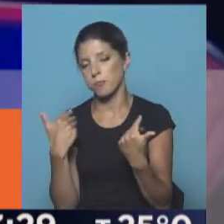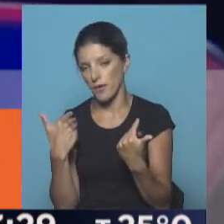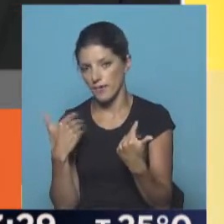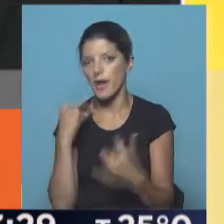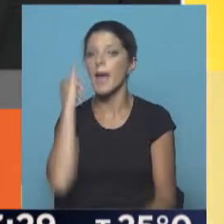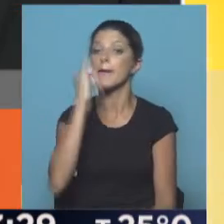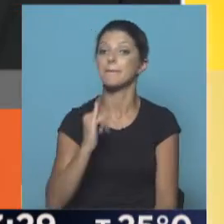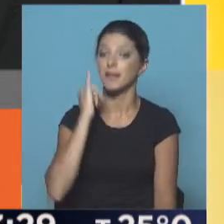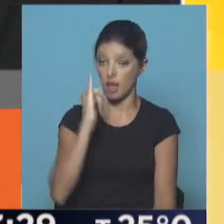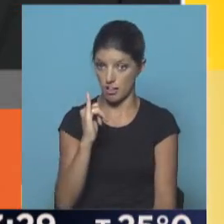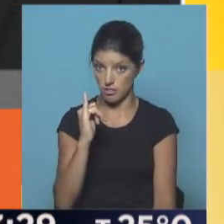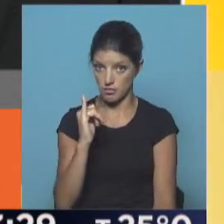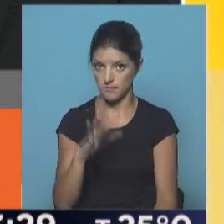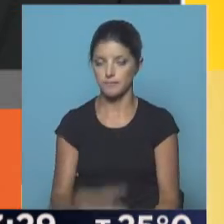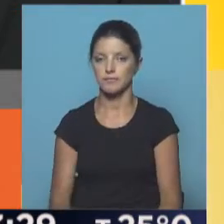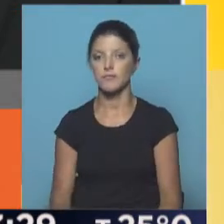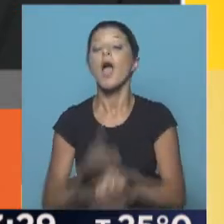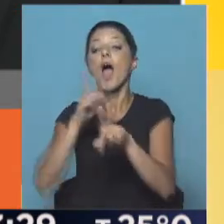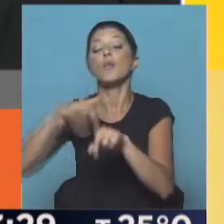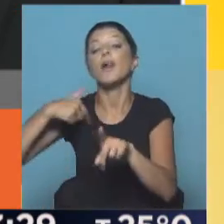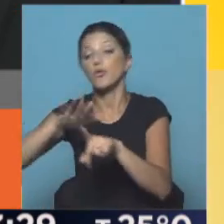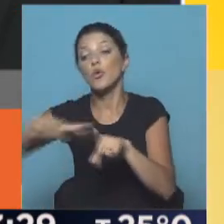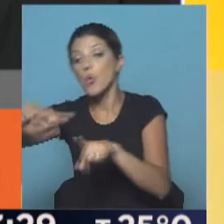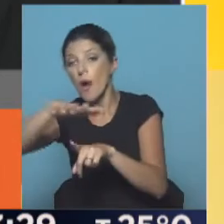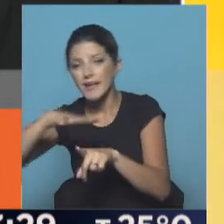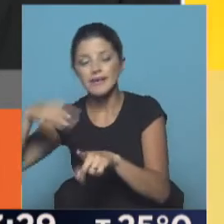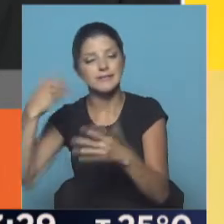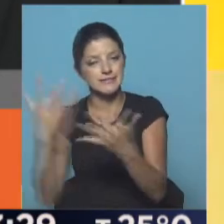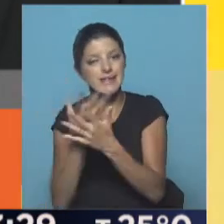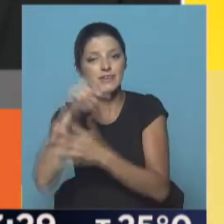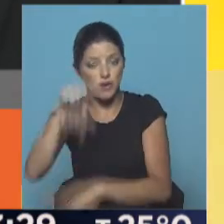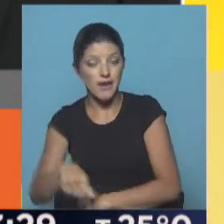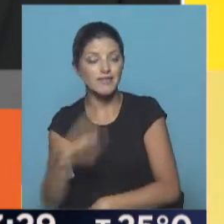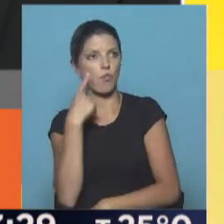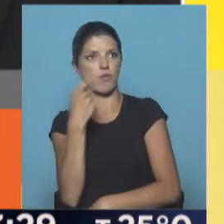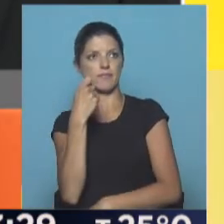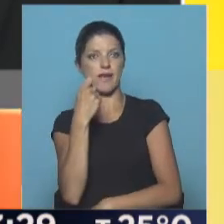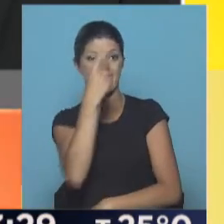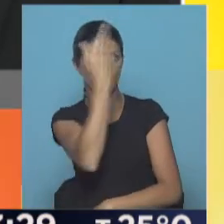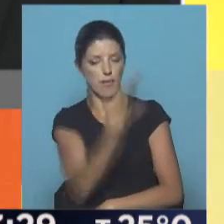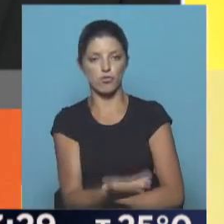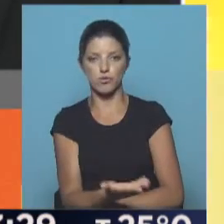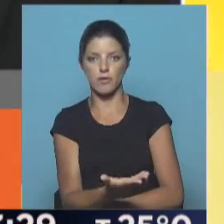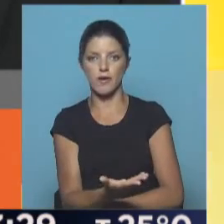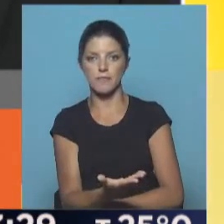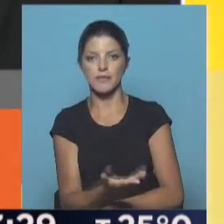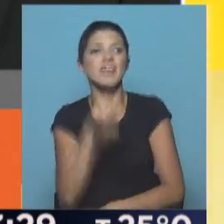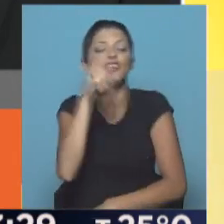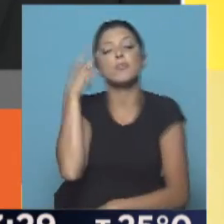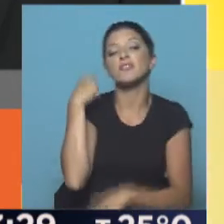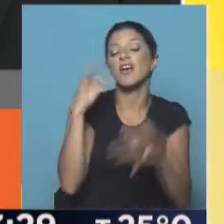las poblaciones heridas que encuentran respuestas en líderes para los cuales la democracia es